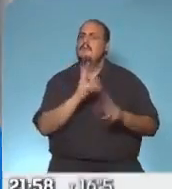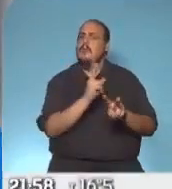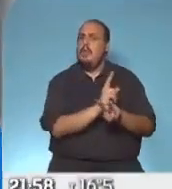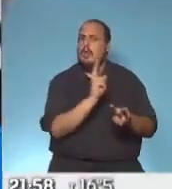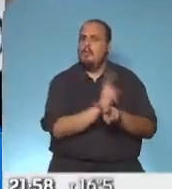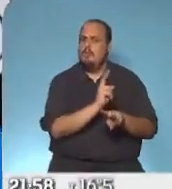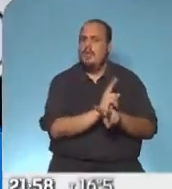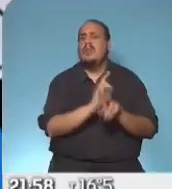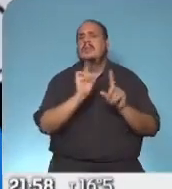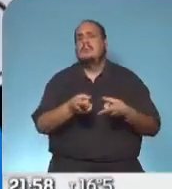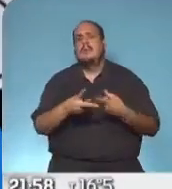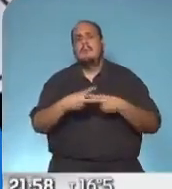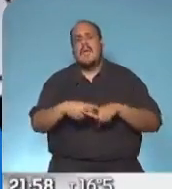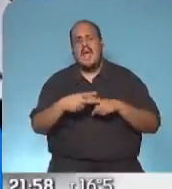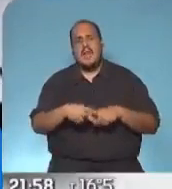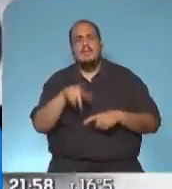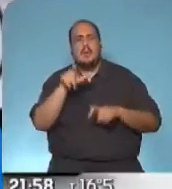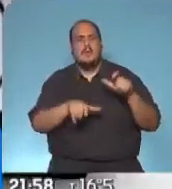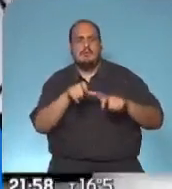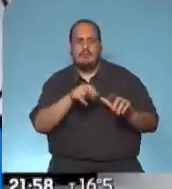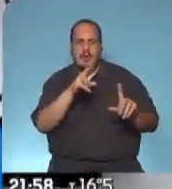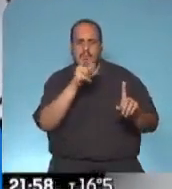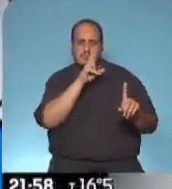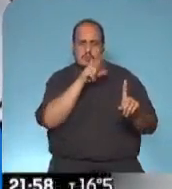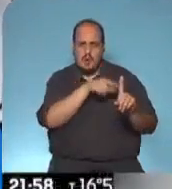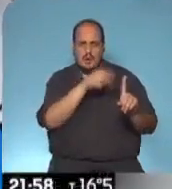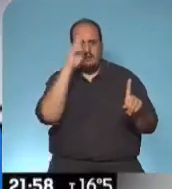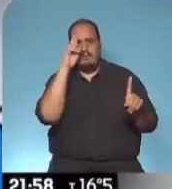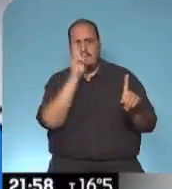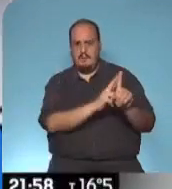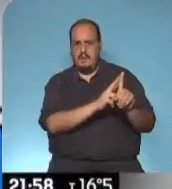los mecanismos para que efectivamente las respeten. Y